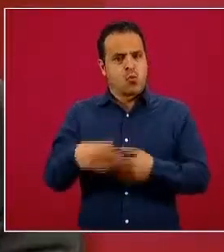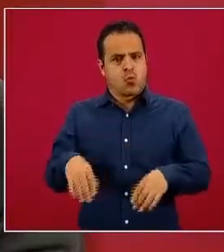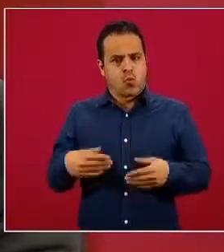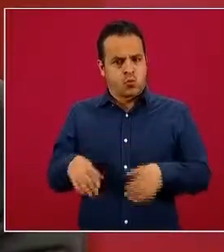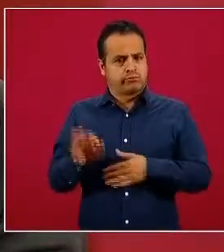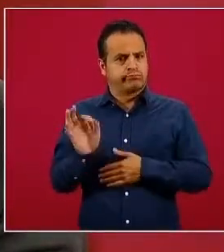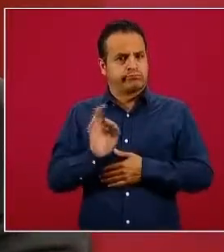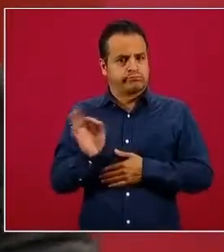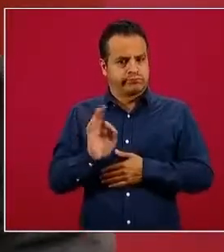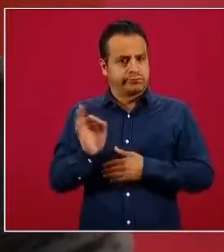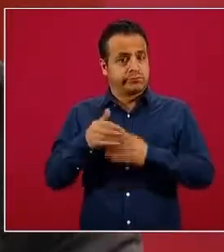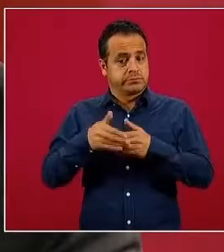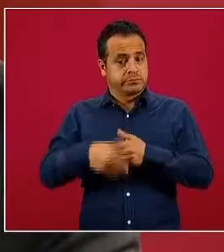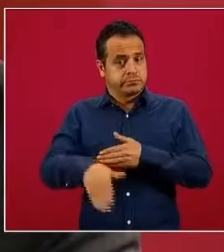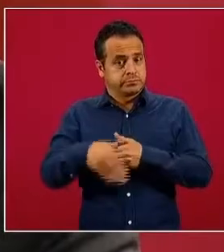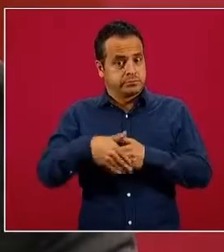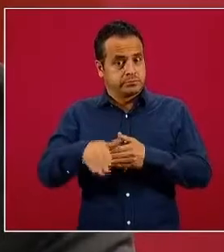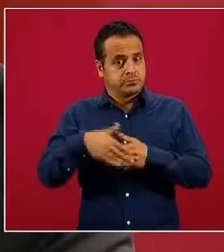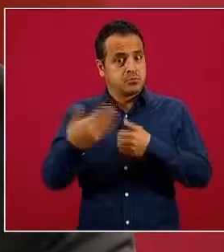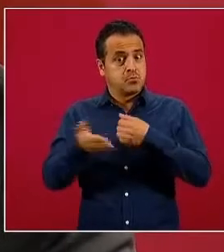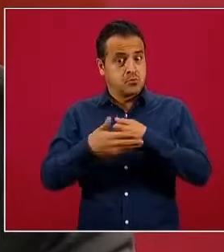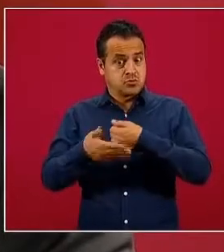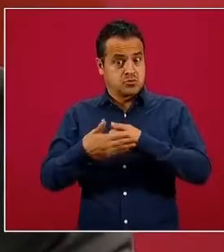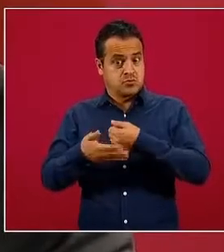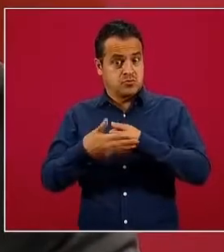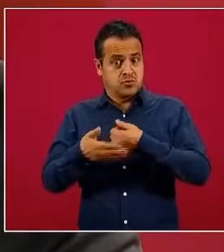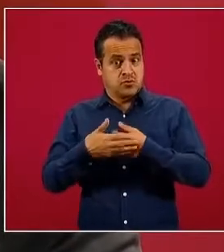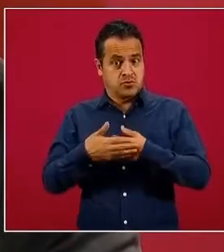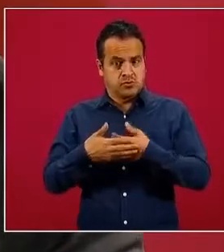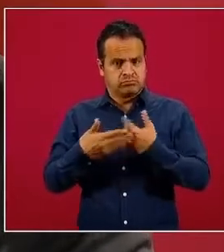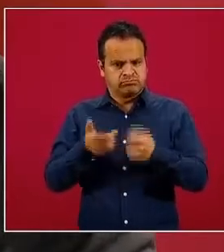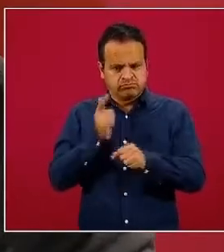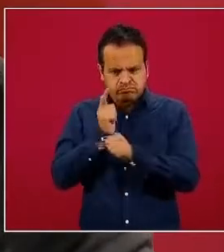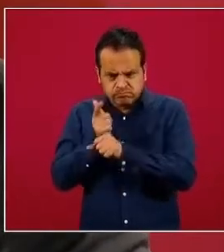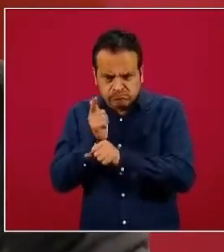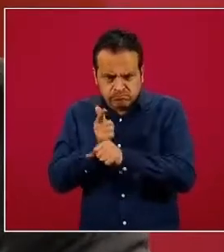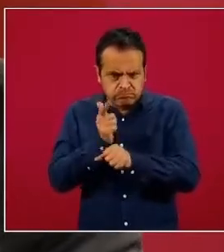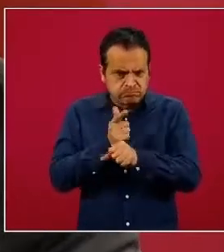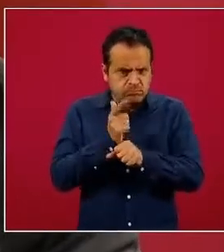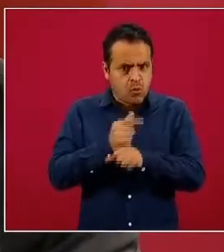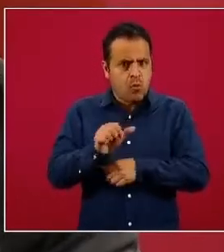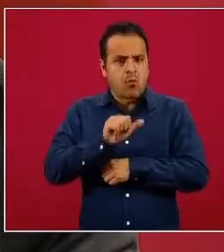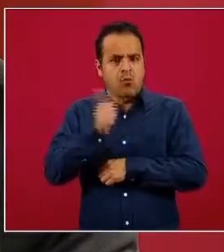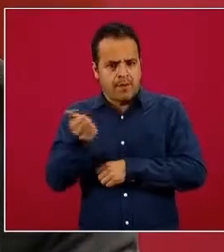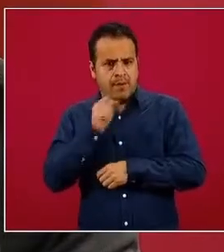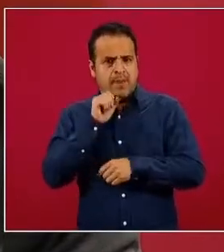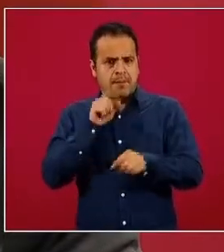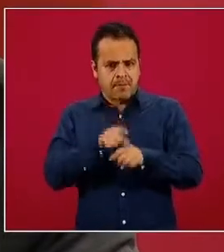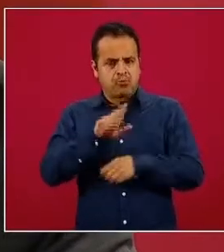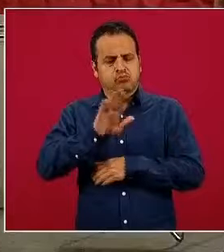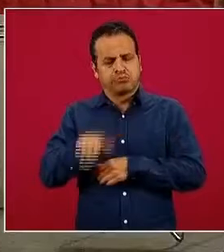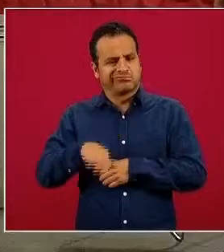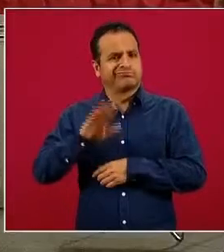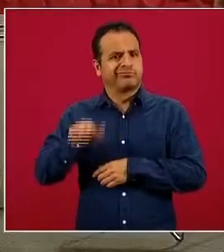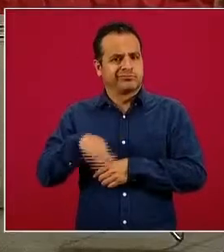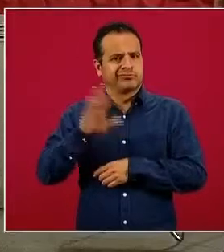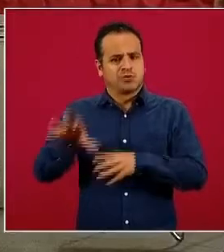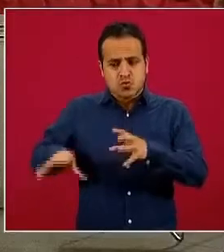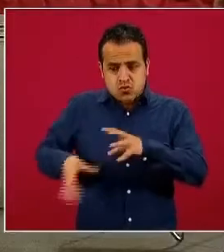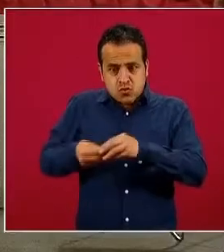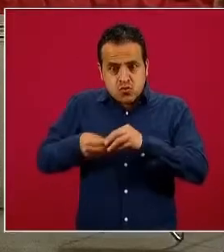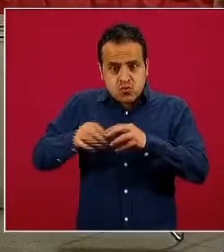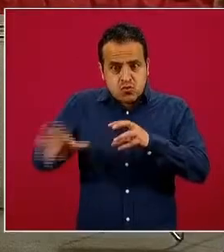ahora sin una identificación sobre su causa de defunción, pero que están en el proceso de dictaminación. Antes de